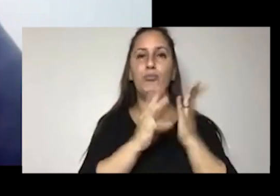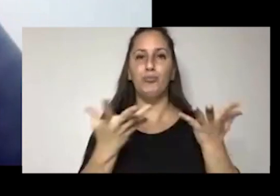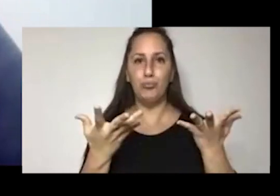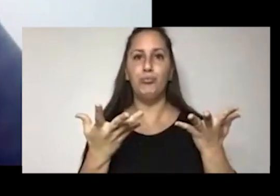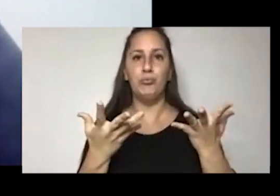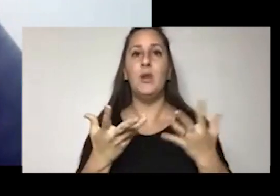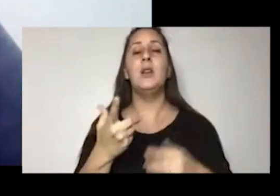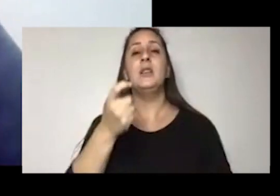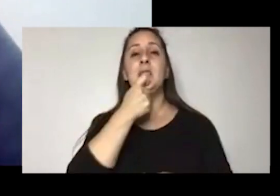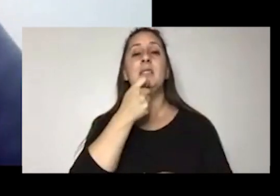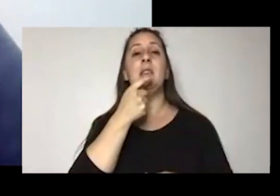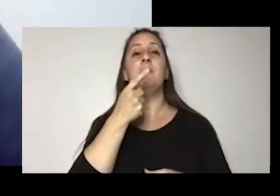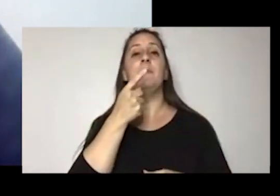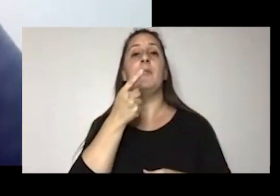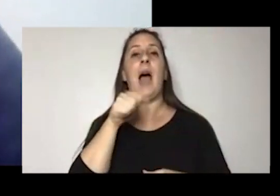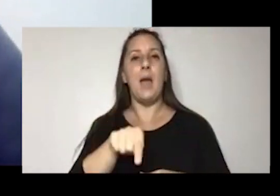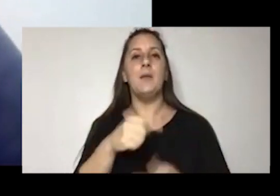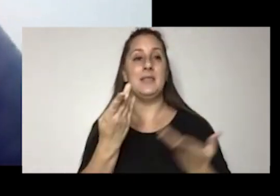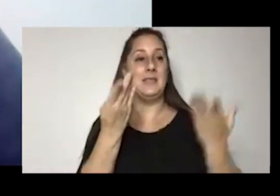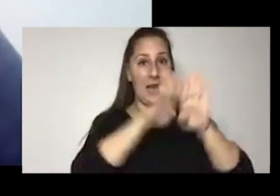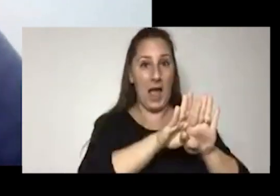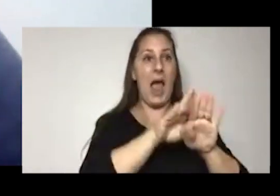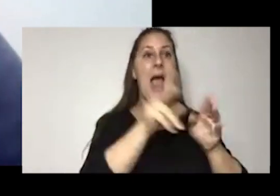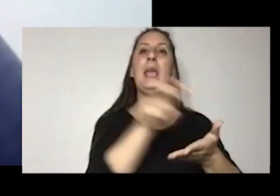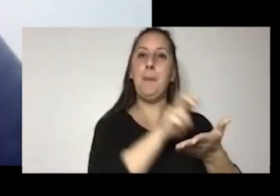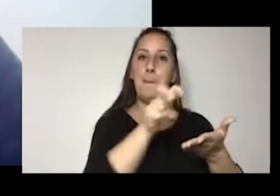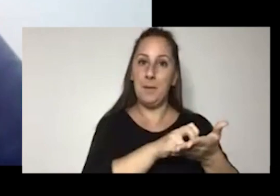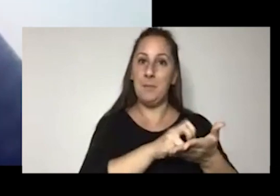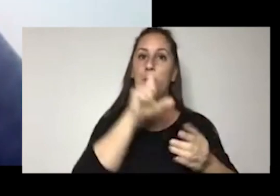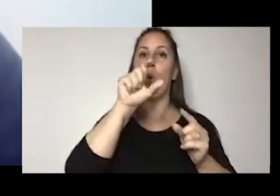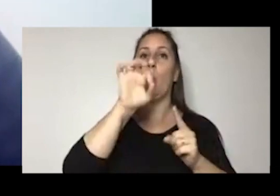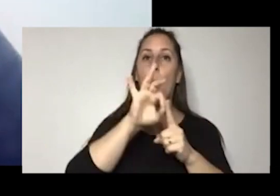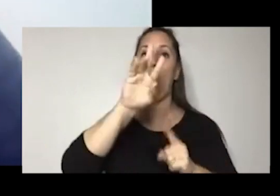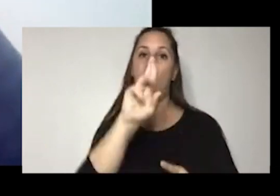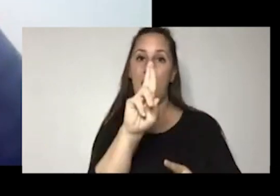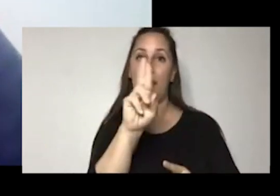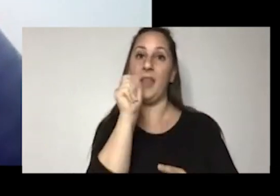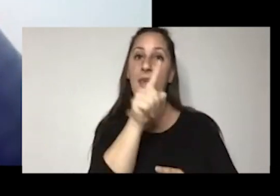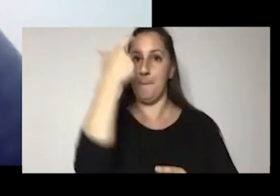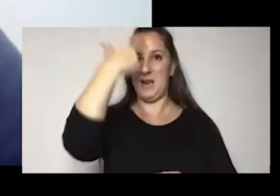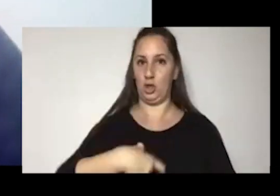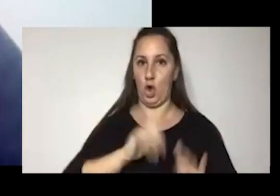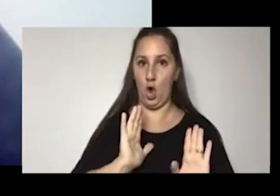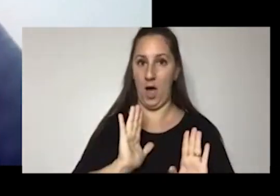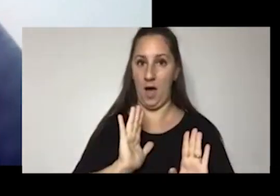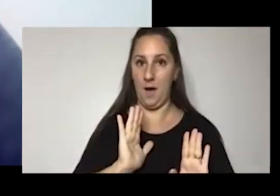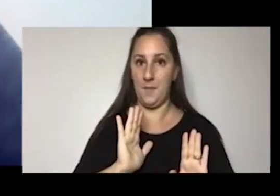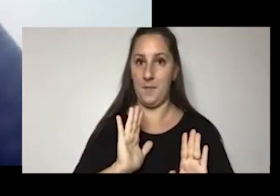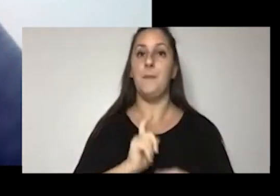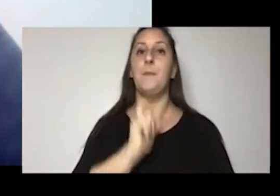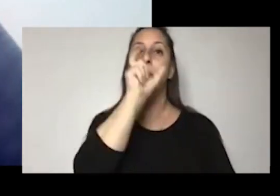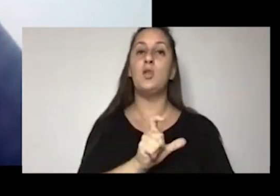sección, ese lo podés imprimir, que te va a dar un QR. Ese QR es de la persona. ¿Sí? Quizás si le haces un print de pantalla,